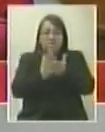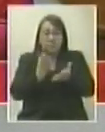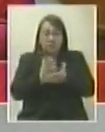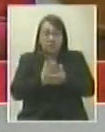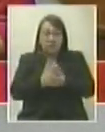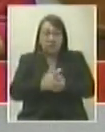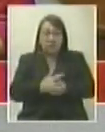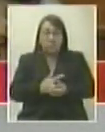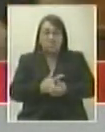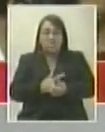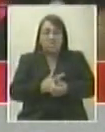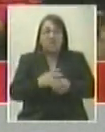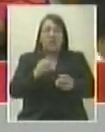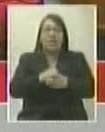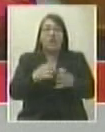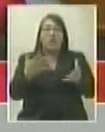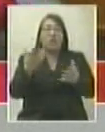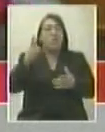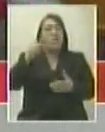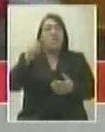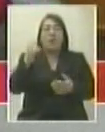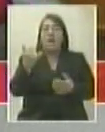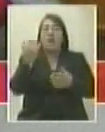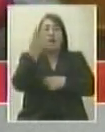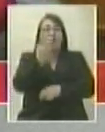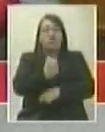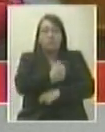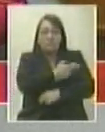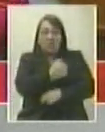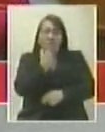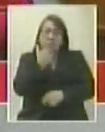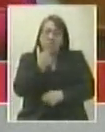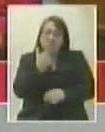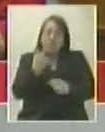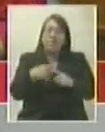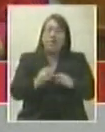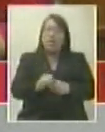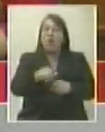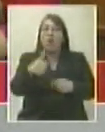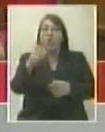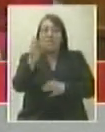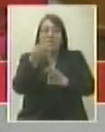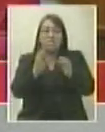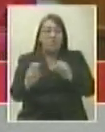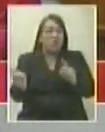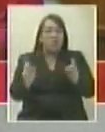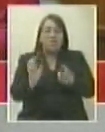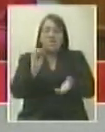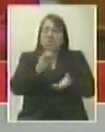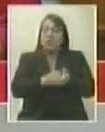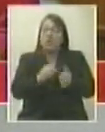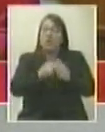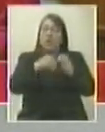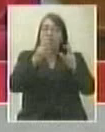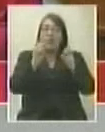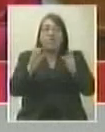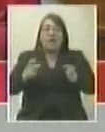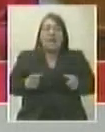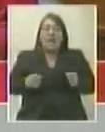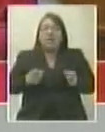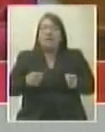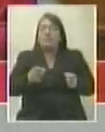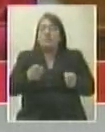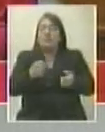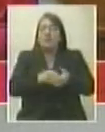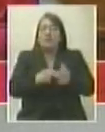estudios donde no hay hospitales y adicionalmente, como en otros presupuestos, no se ha considerado el tema de cáncer. El